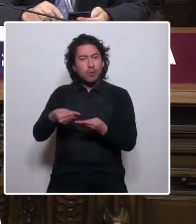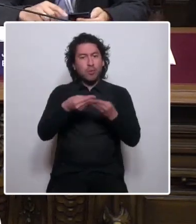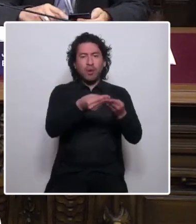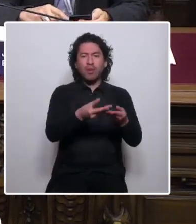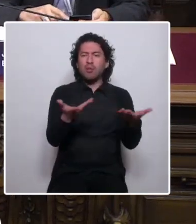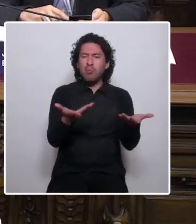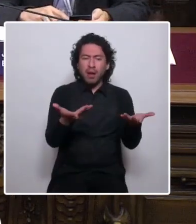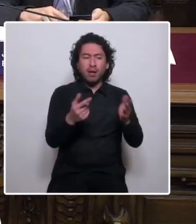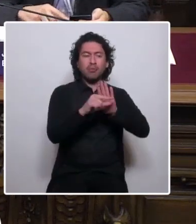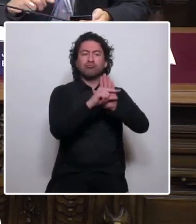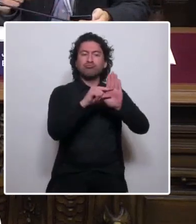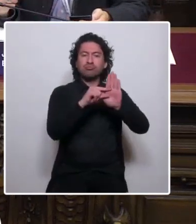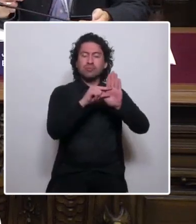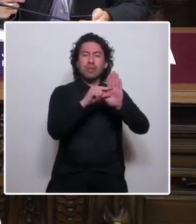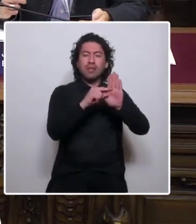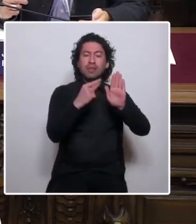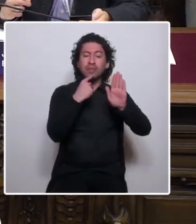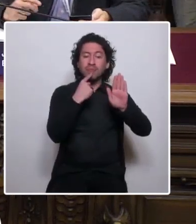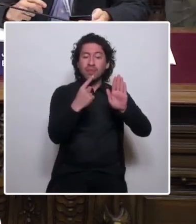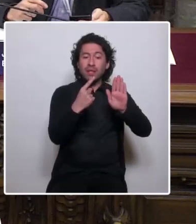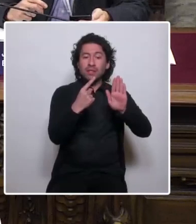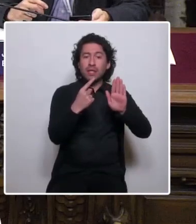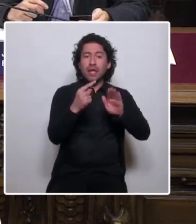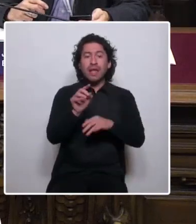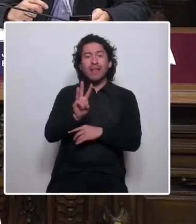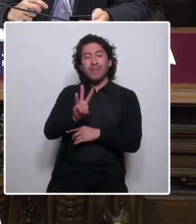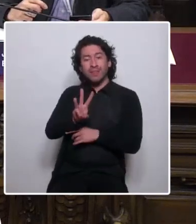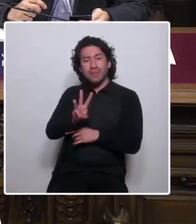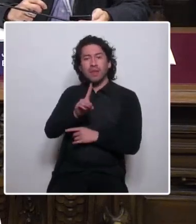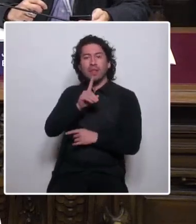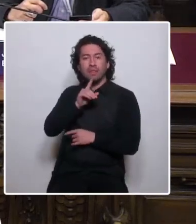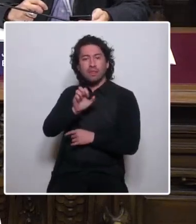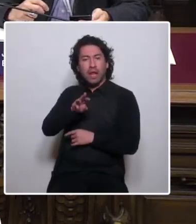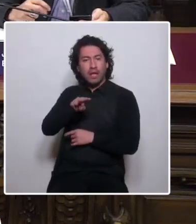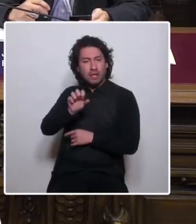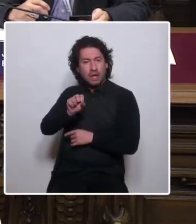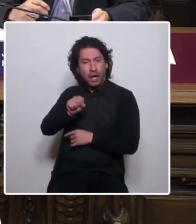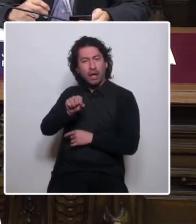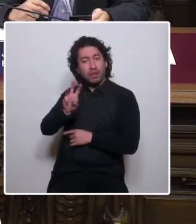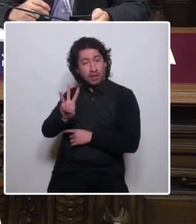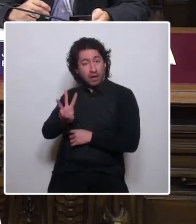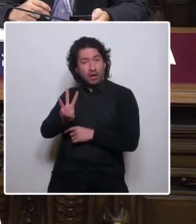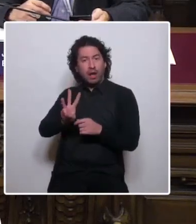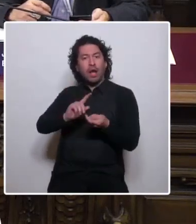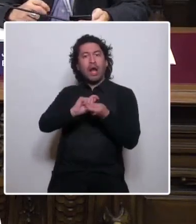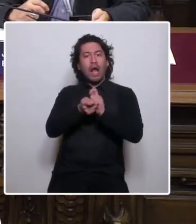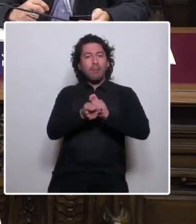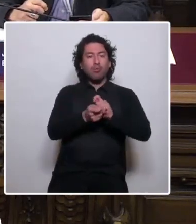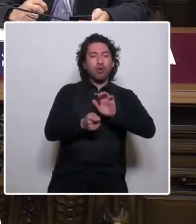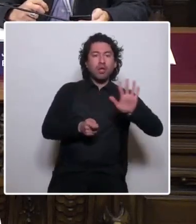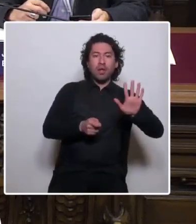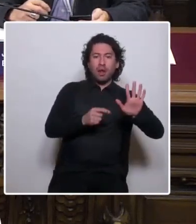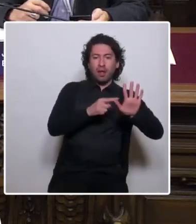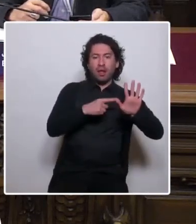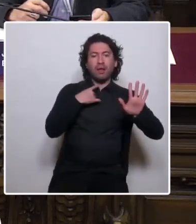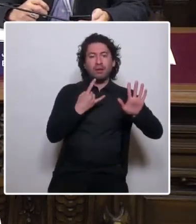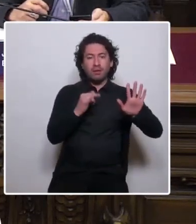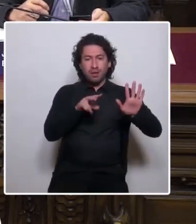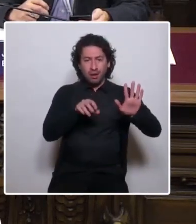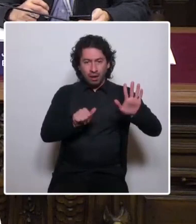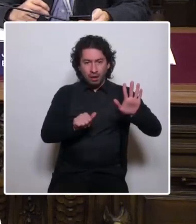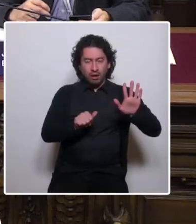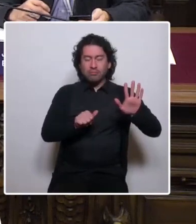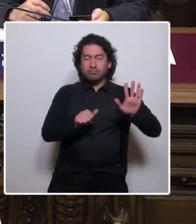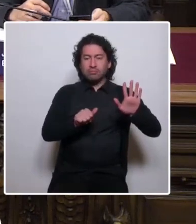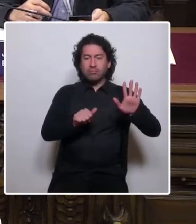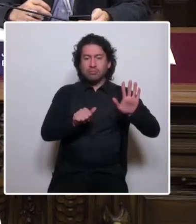reemplazar la expresión terna por quina. Y esa es la que se va a someter a votación ahora. Se está